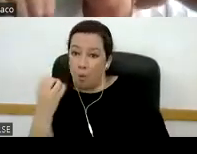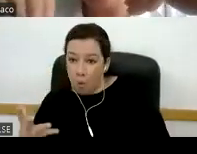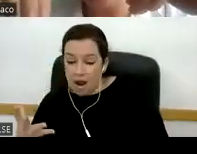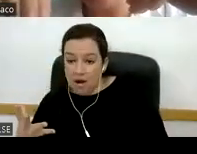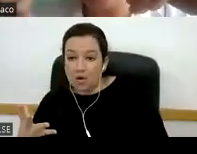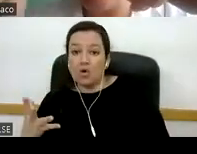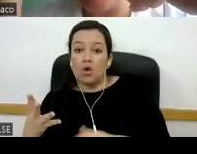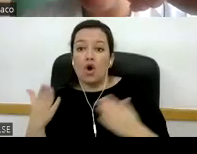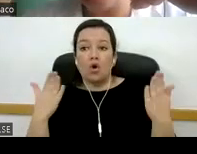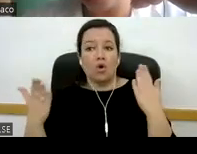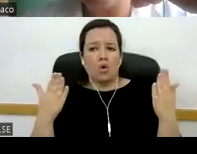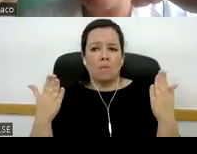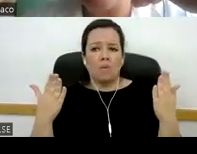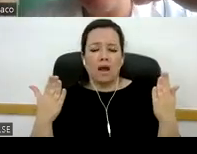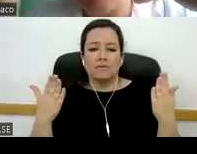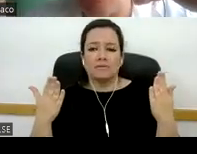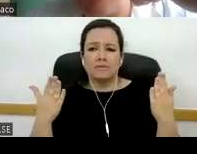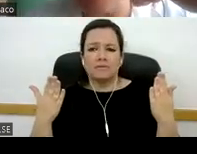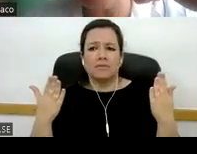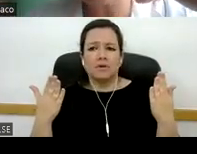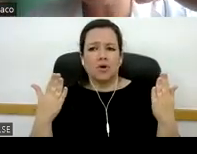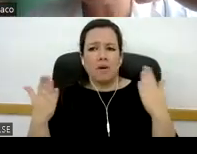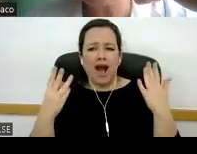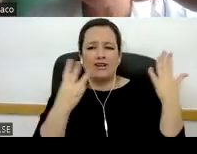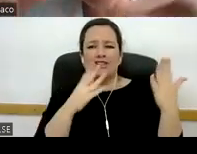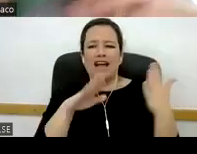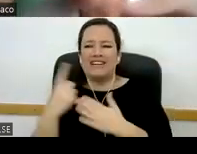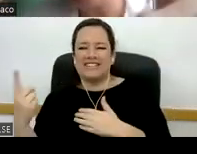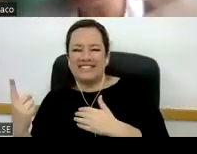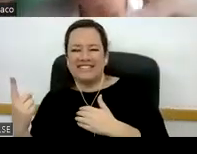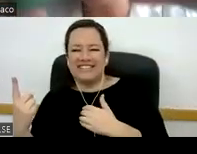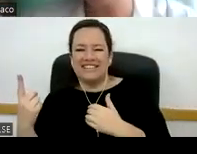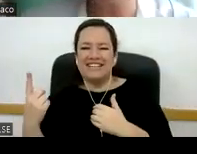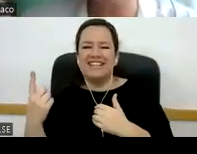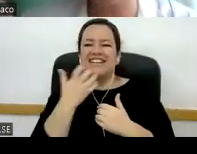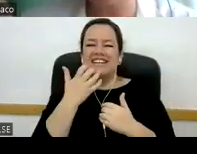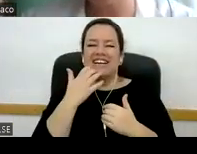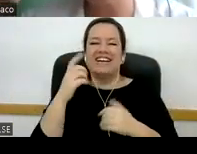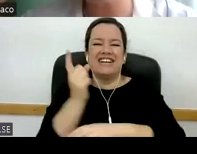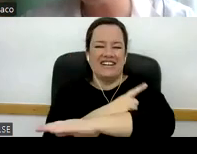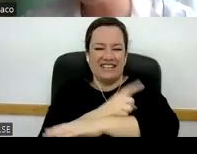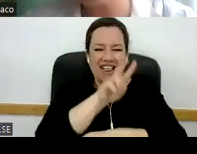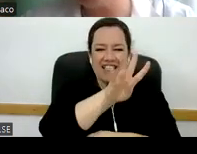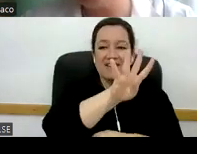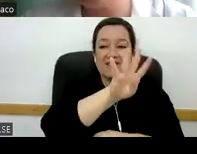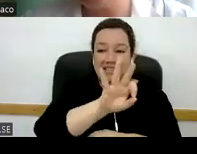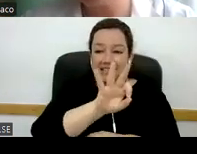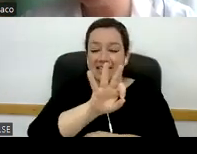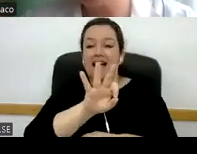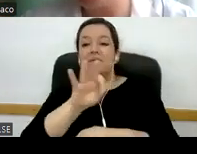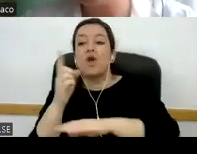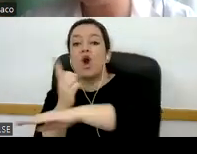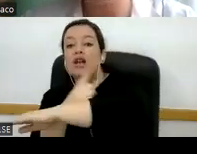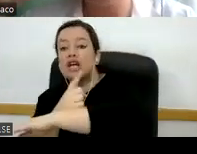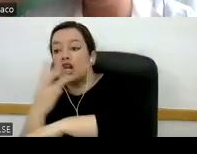es superior, es una relación superior a 8:1, supongamos, por ejemplo, colesterol total 240, colesterol